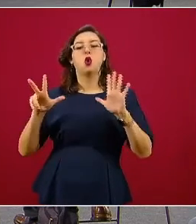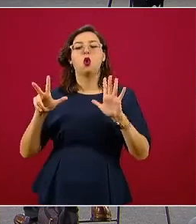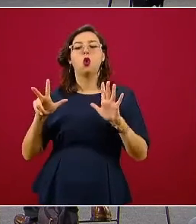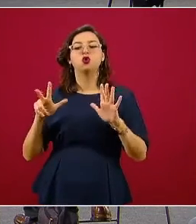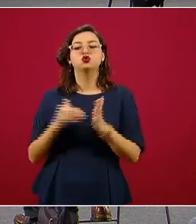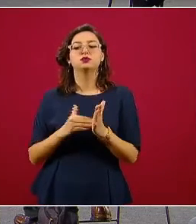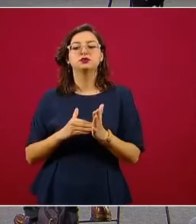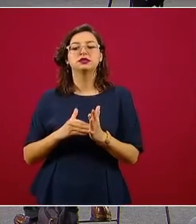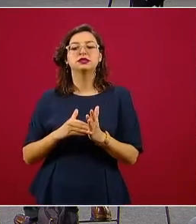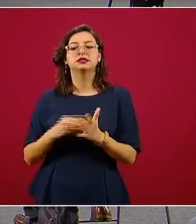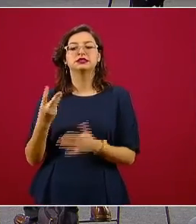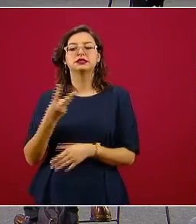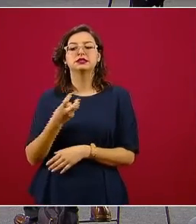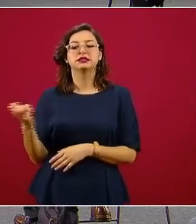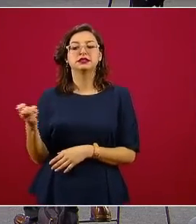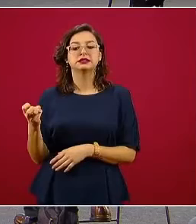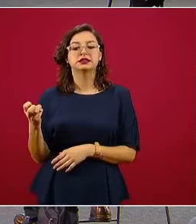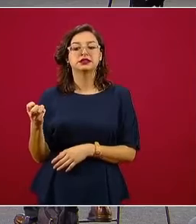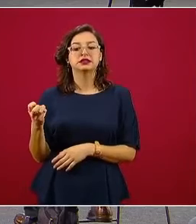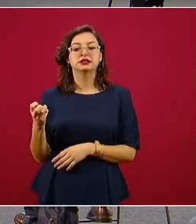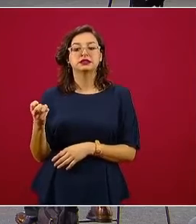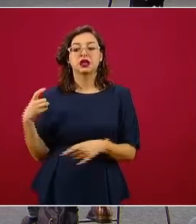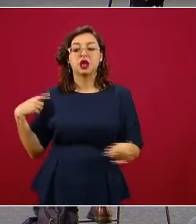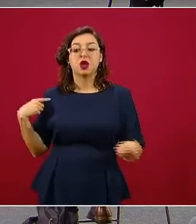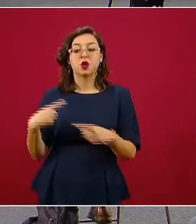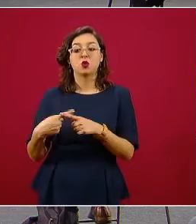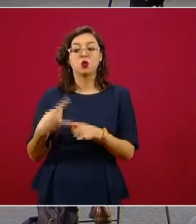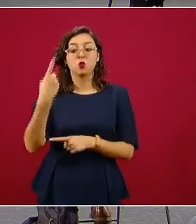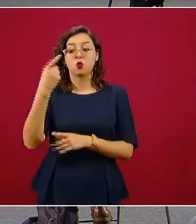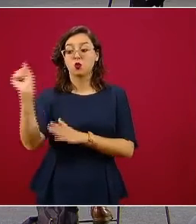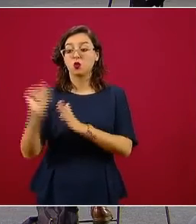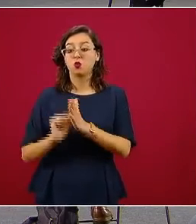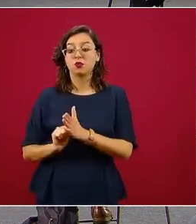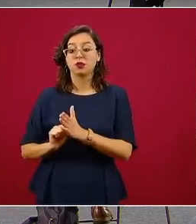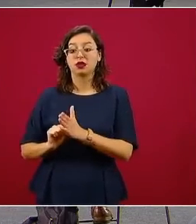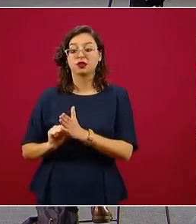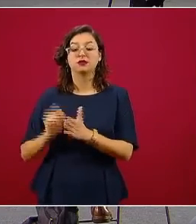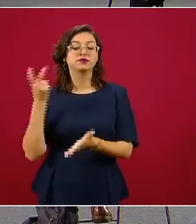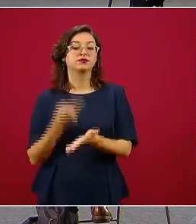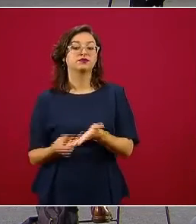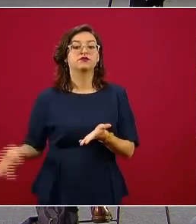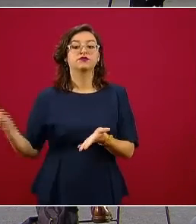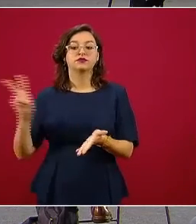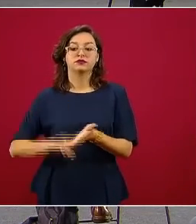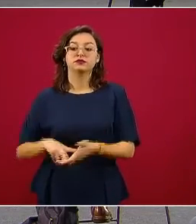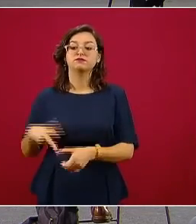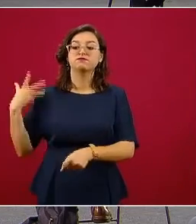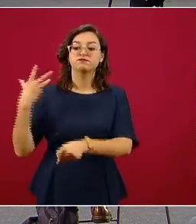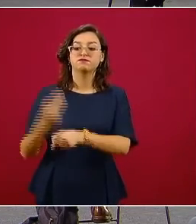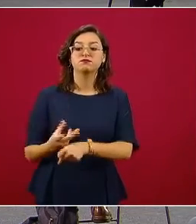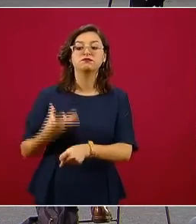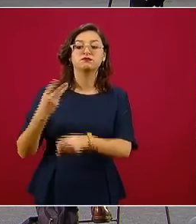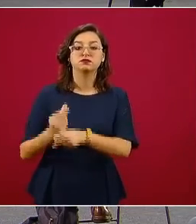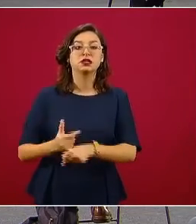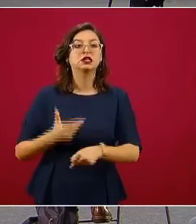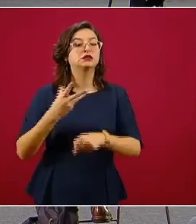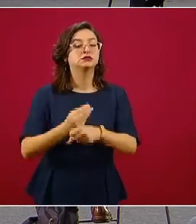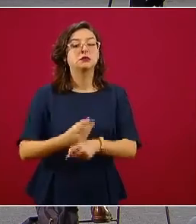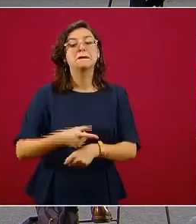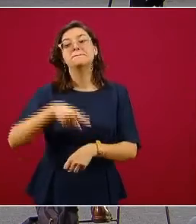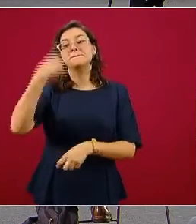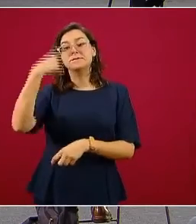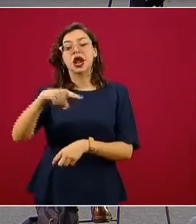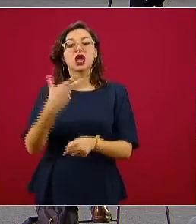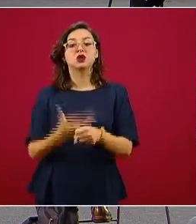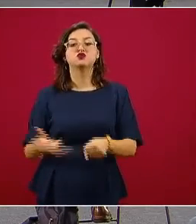8.300. O sea, se ha estado trabajando para que no tengamos